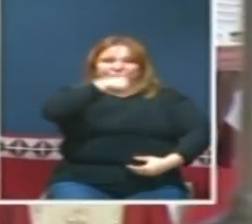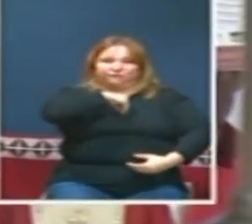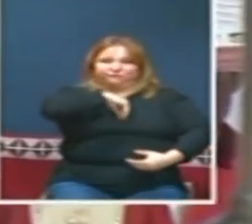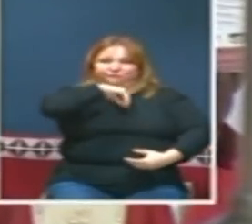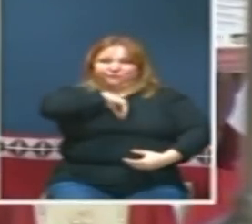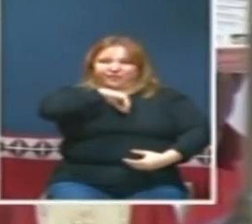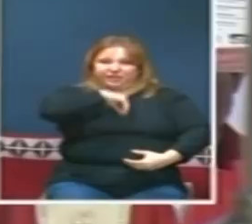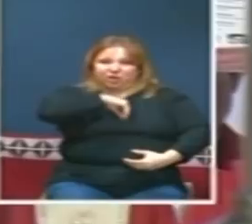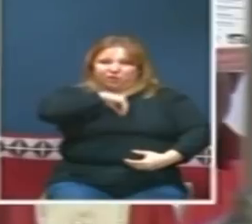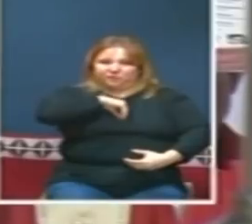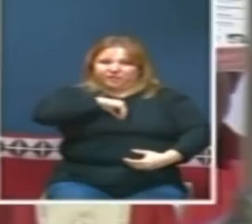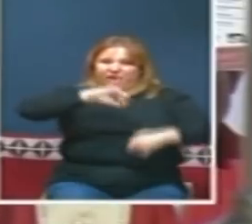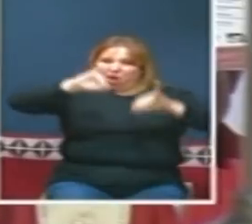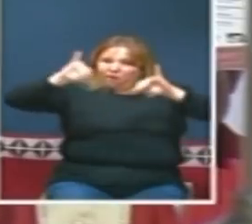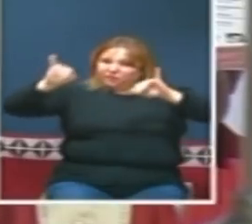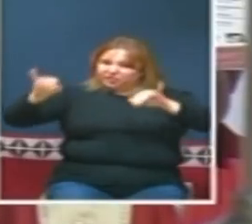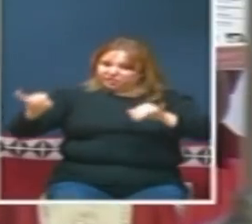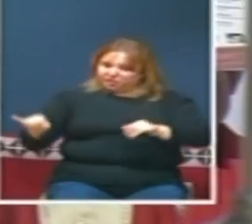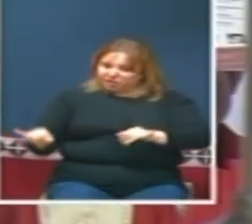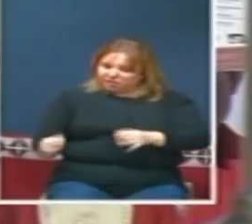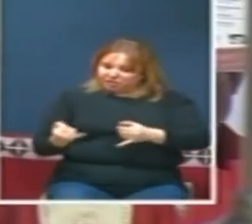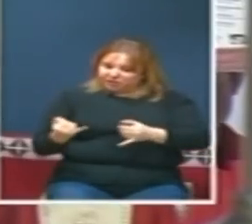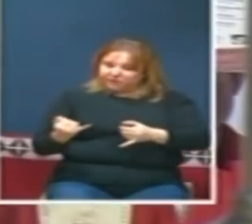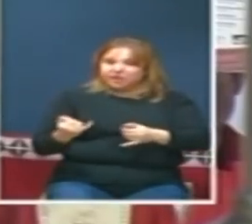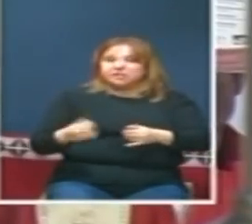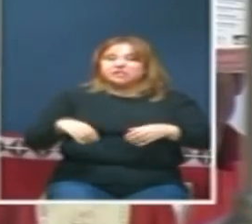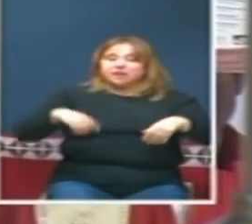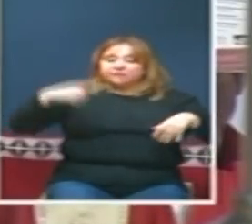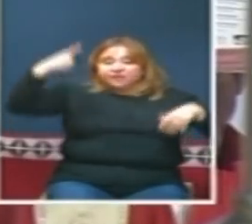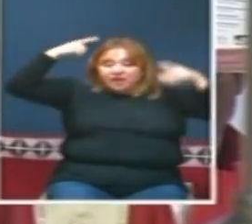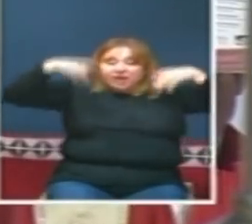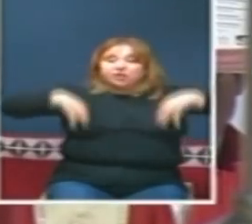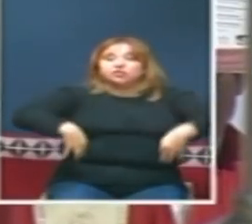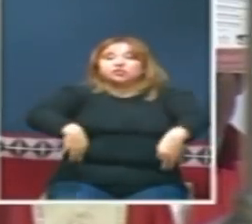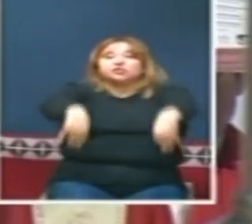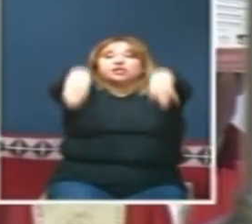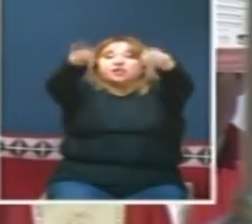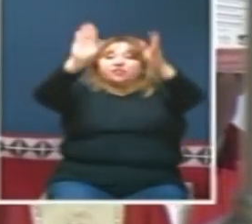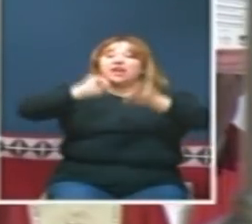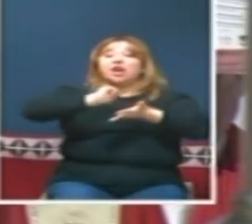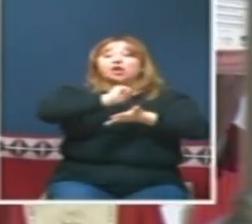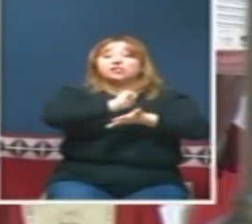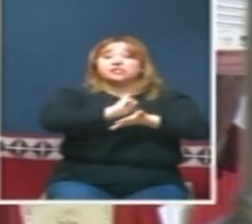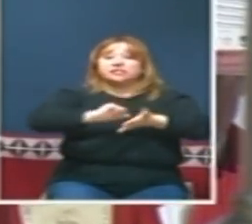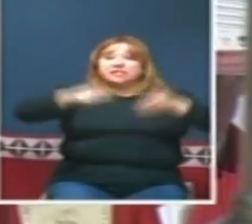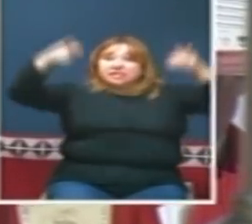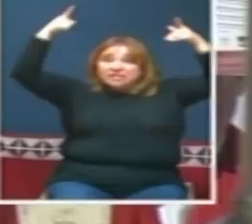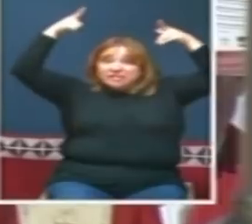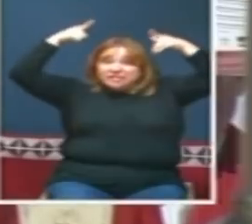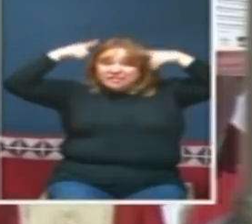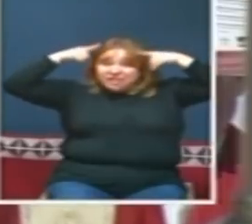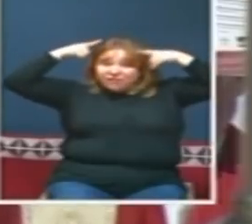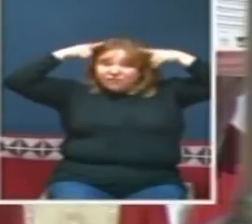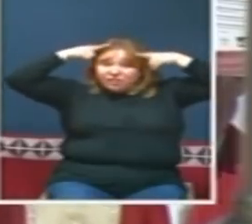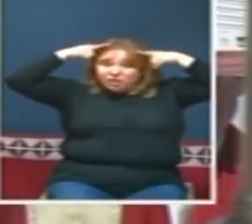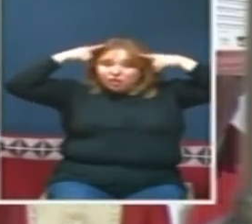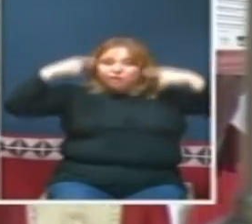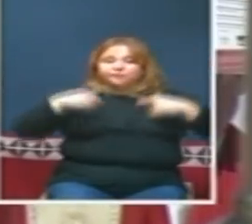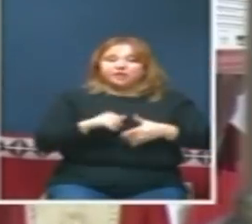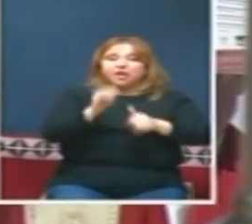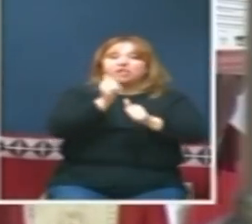haber obtenido el parecer de la Congregación de las Causas de los Santos, con nuestra autoridad